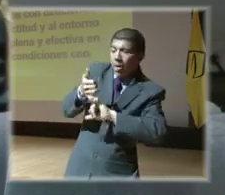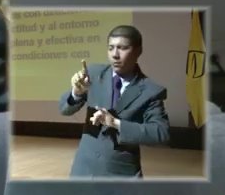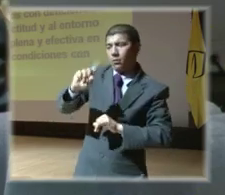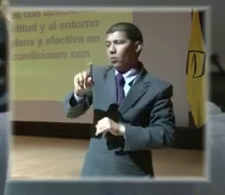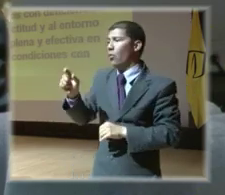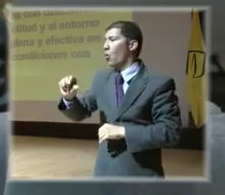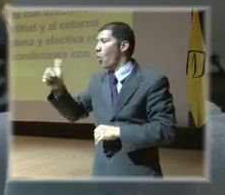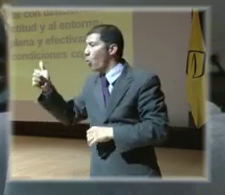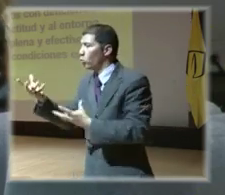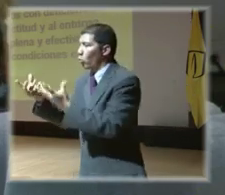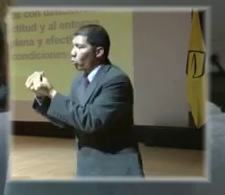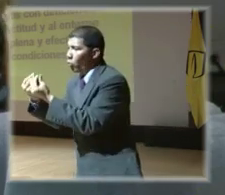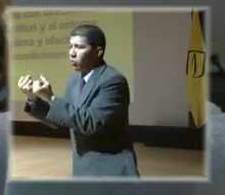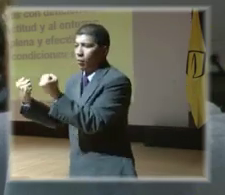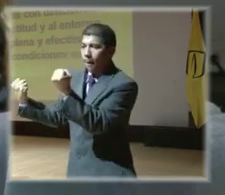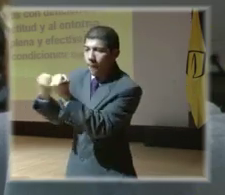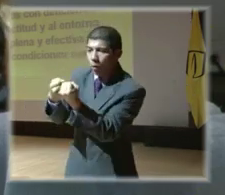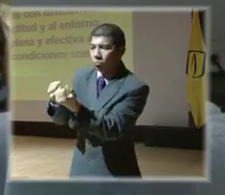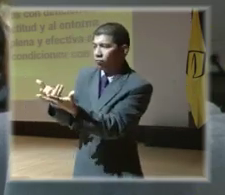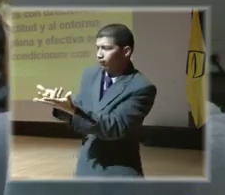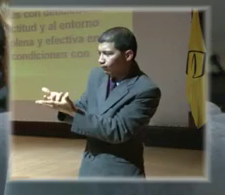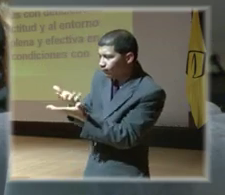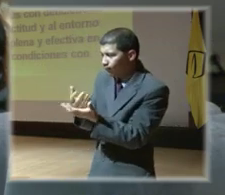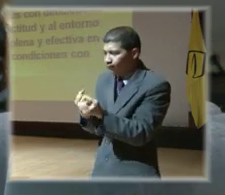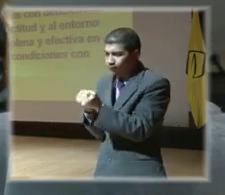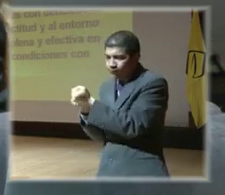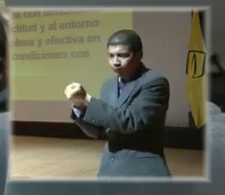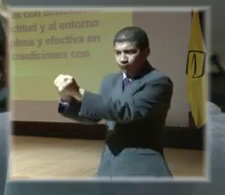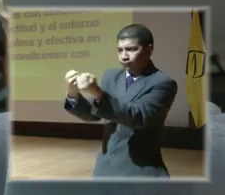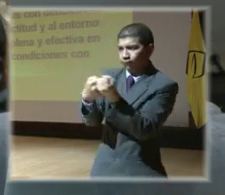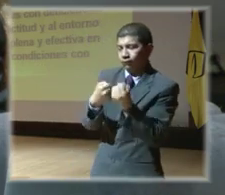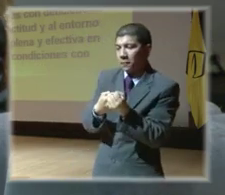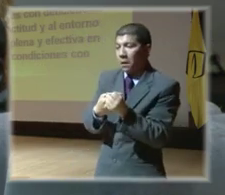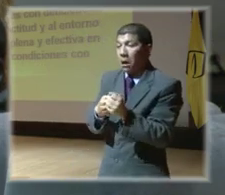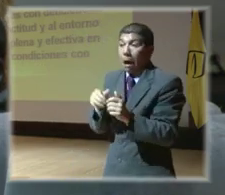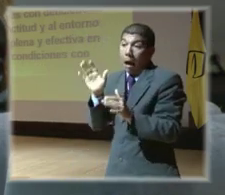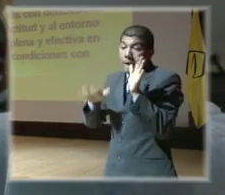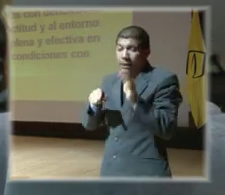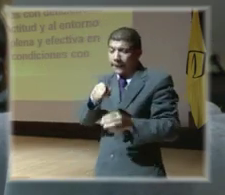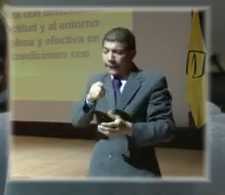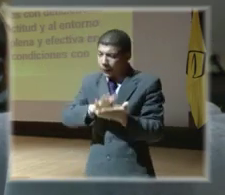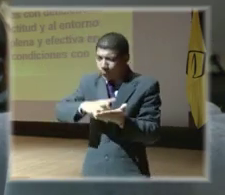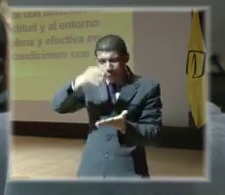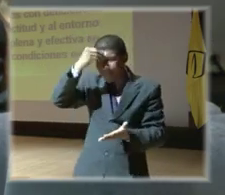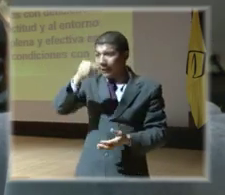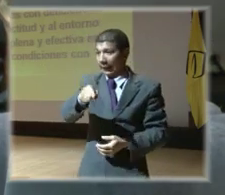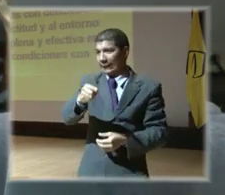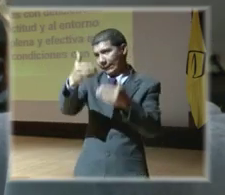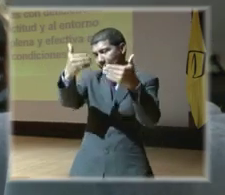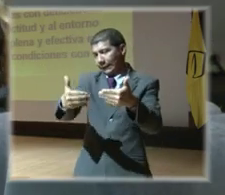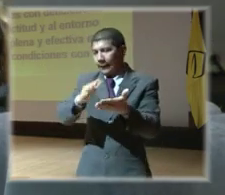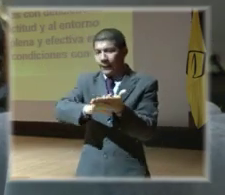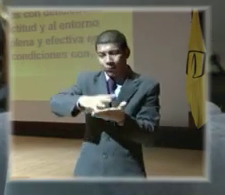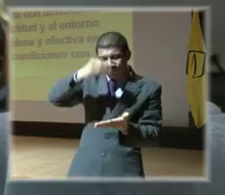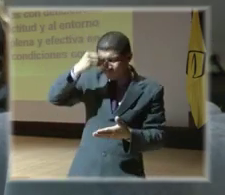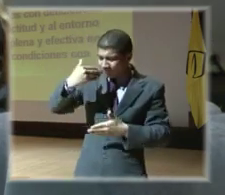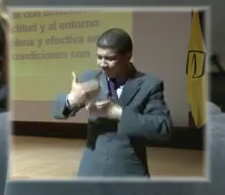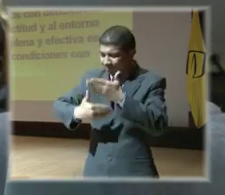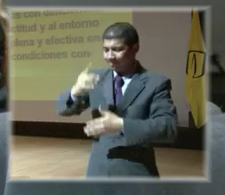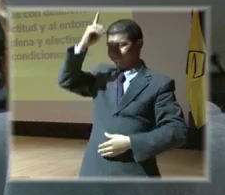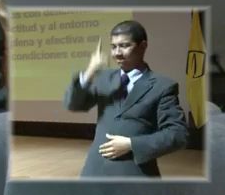persona, y que en muchos casos en donde las personas no pueden y no han aprendido y no han desarrollado ese proceso de toma de decisiones,